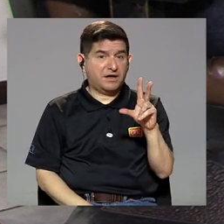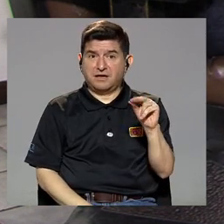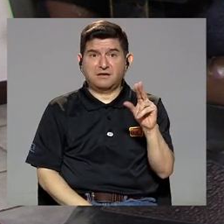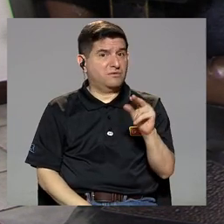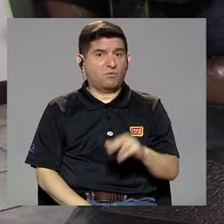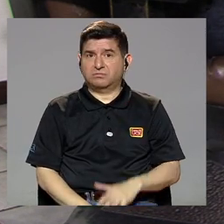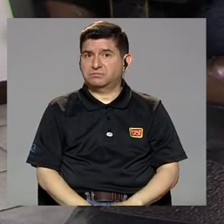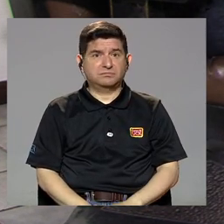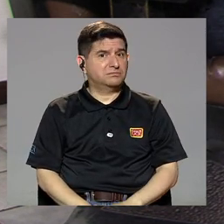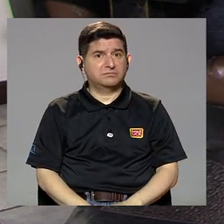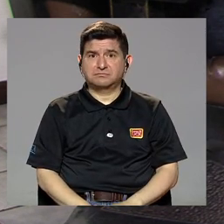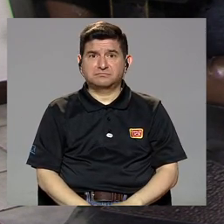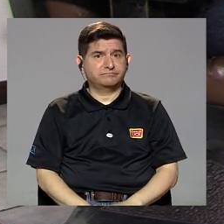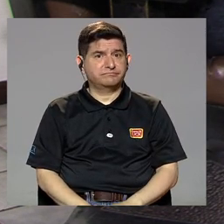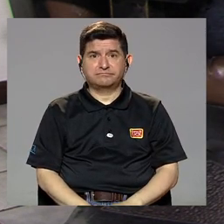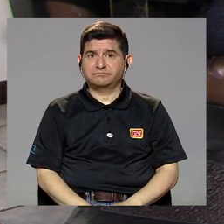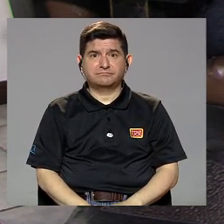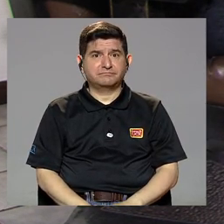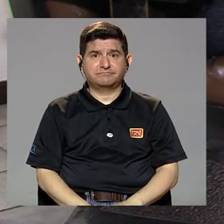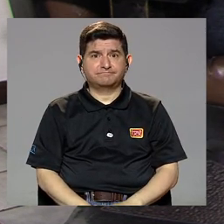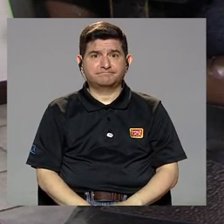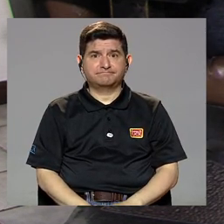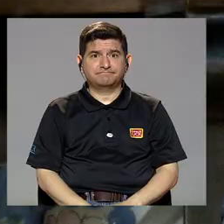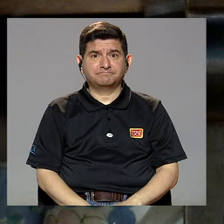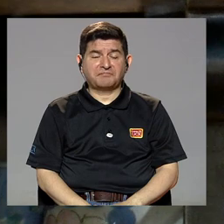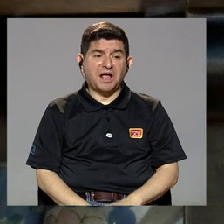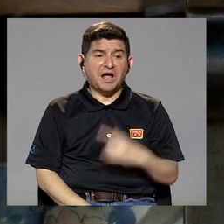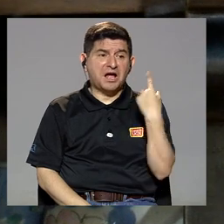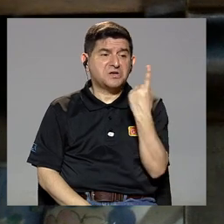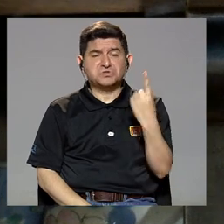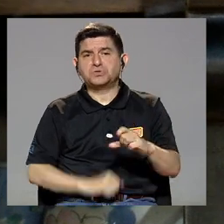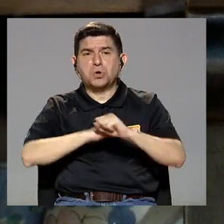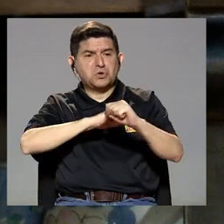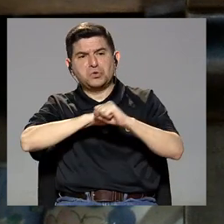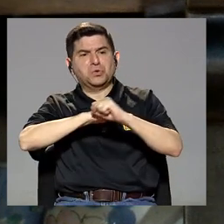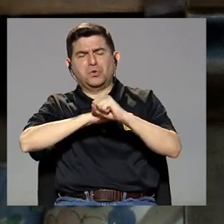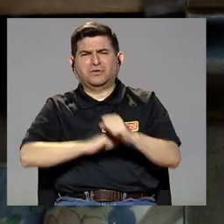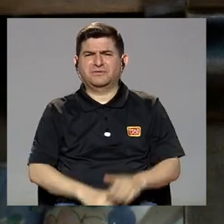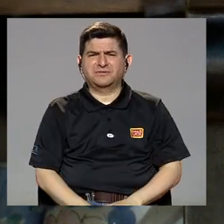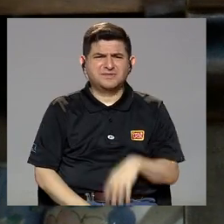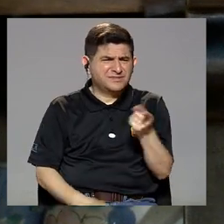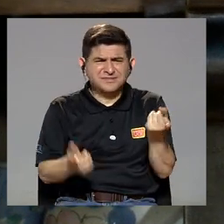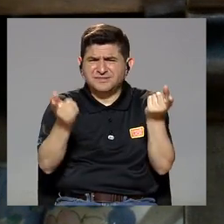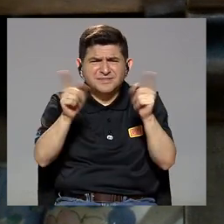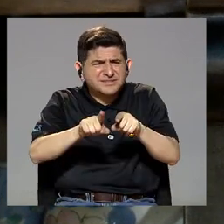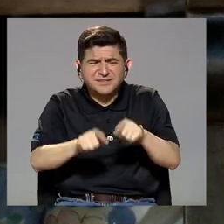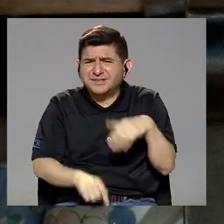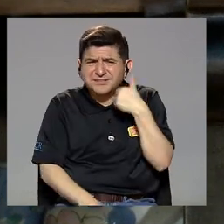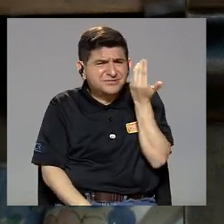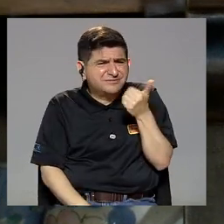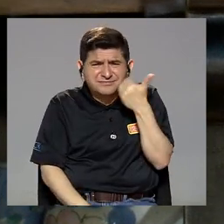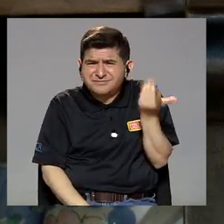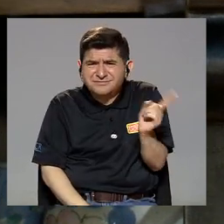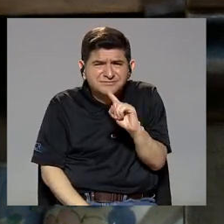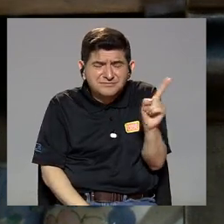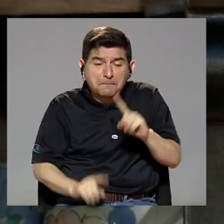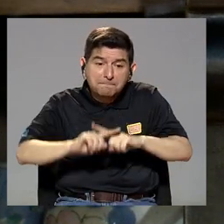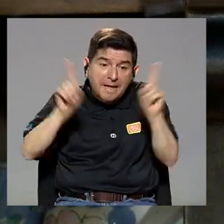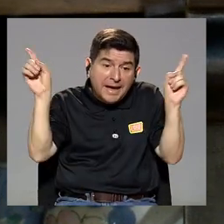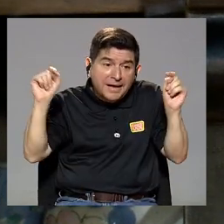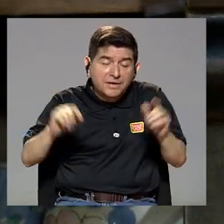más qué los anuncios y entonces no era tan tan fácil pero bueno